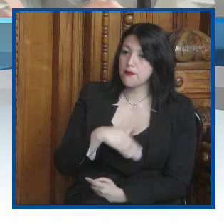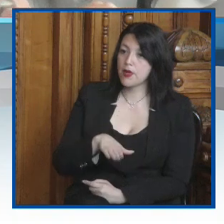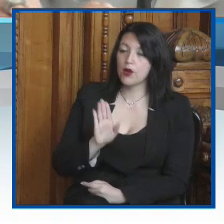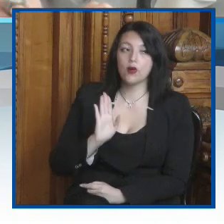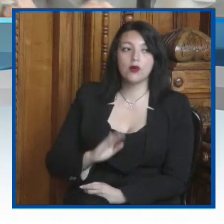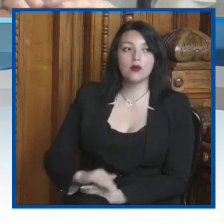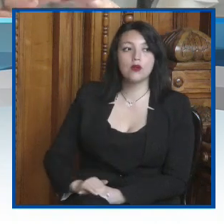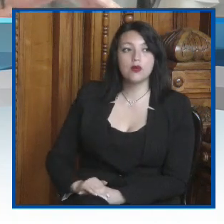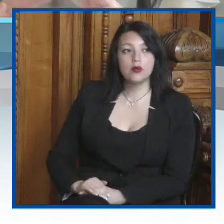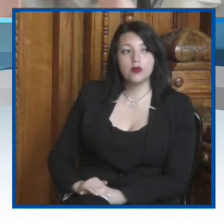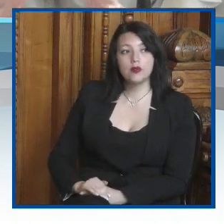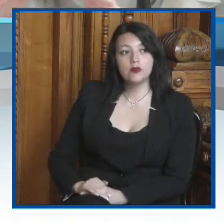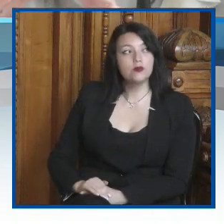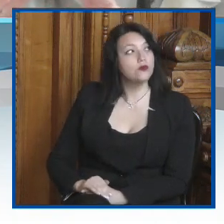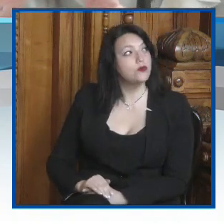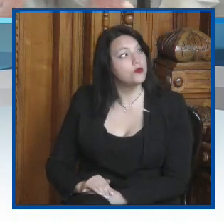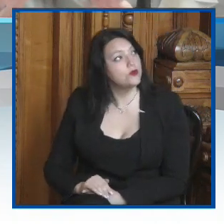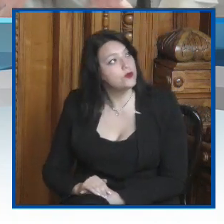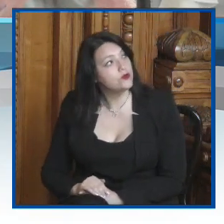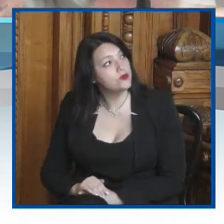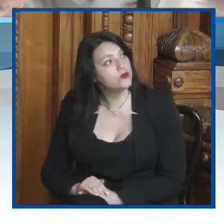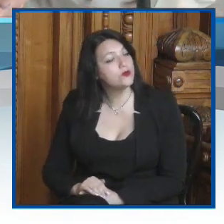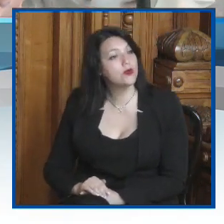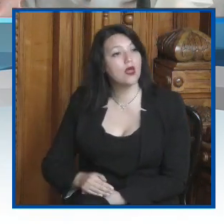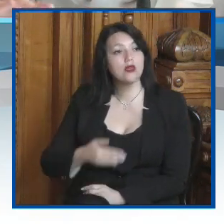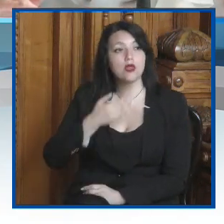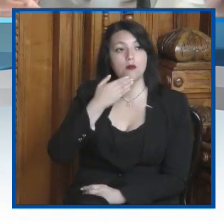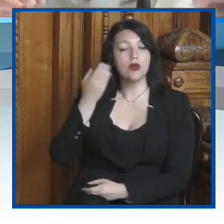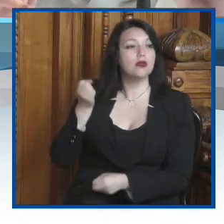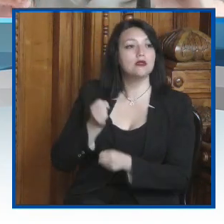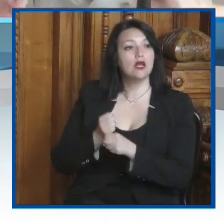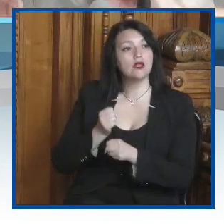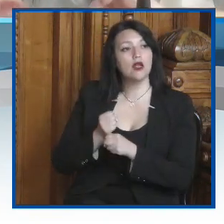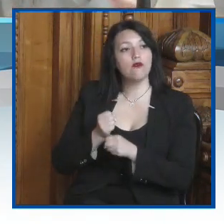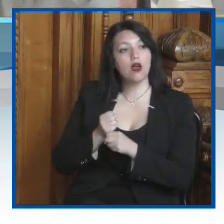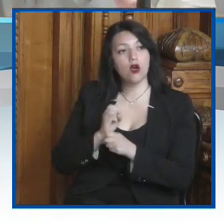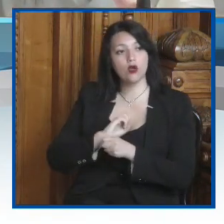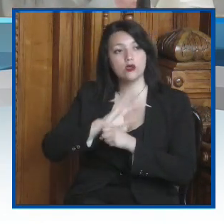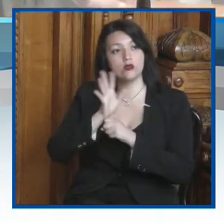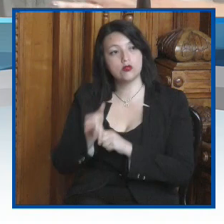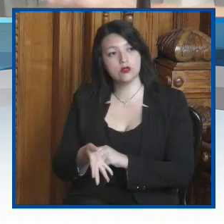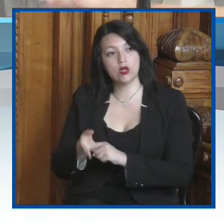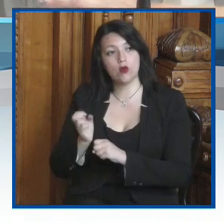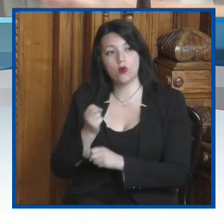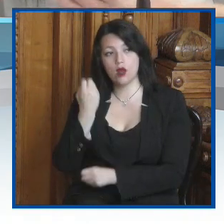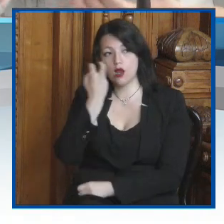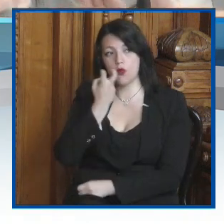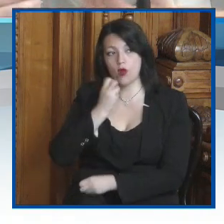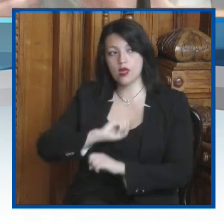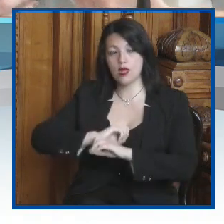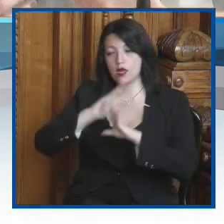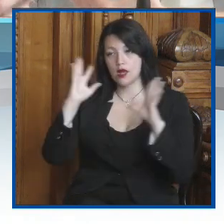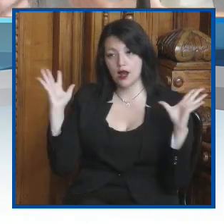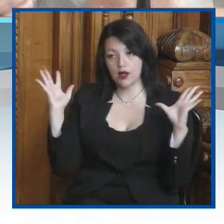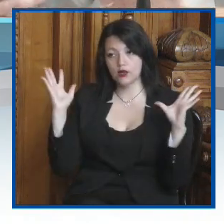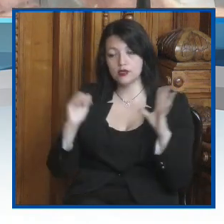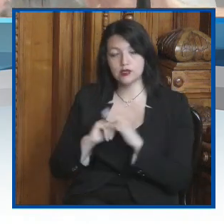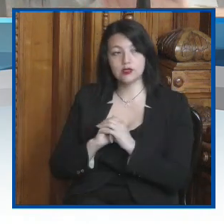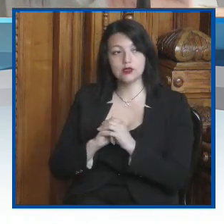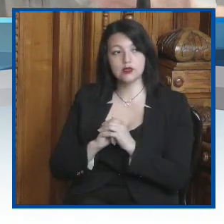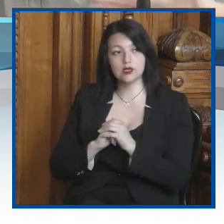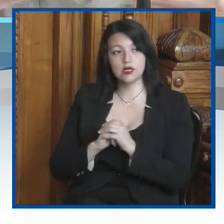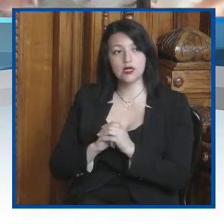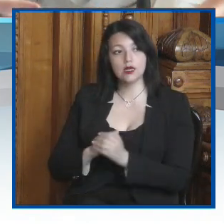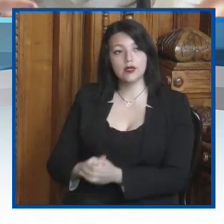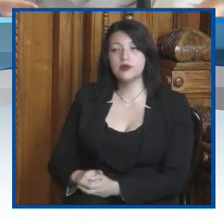Consejo de la Magistratura de la Ciudad también se trabajó en un glosario jurídico en lenguaje claro, que también dentro de las corrientes del